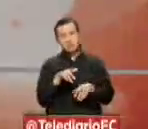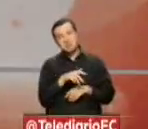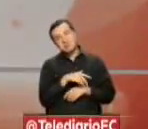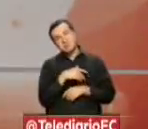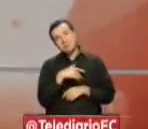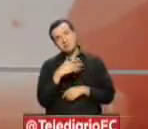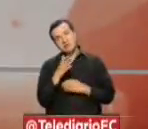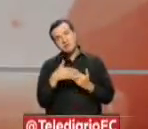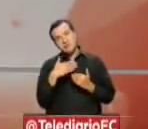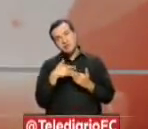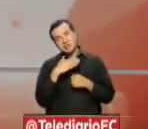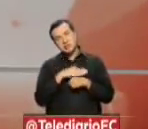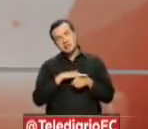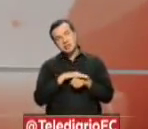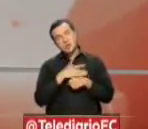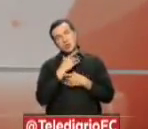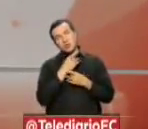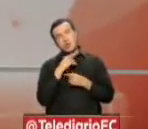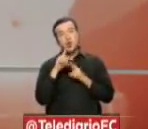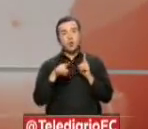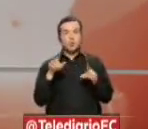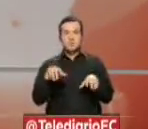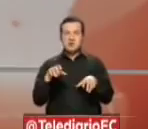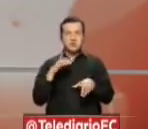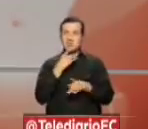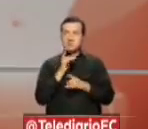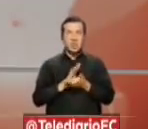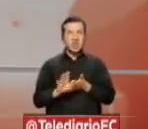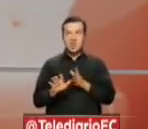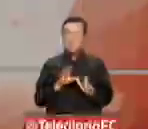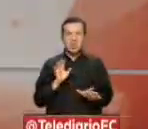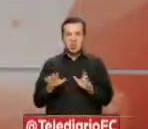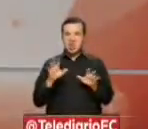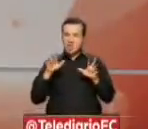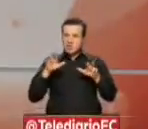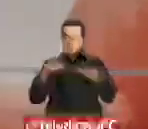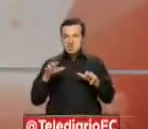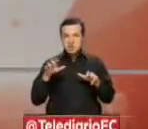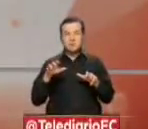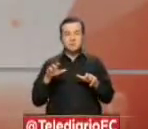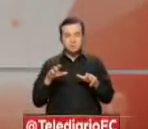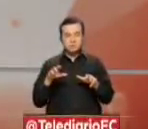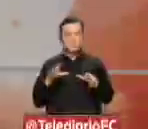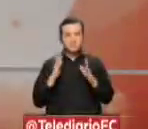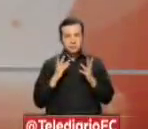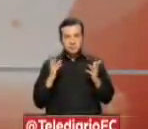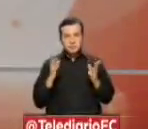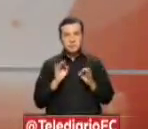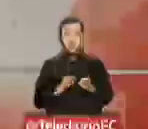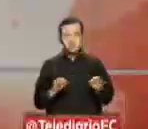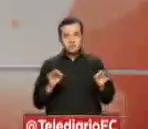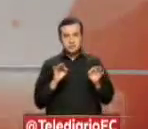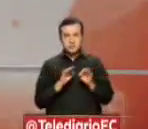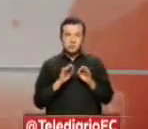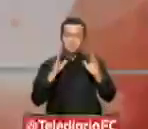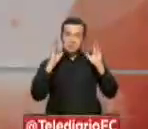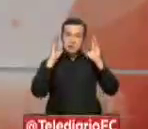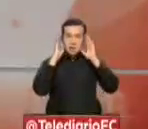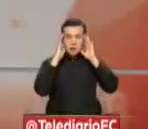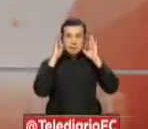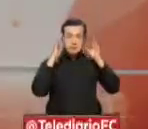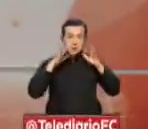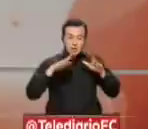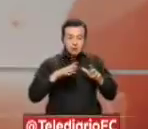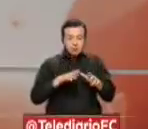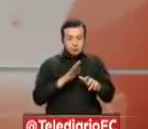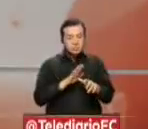regazo y lo disfruten, pero hay otros perritos que van a tener un poquito más de, se van a molestar. Entonces, lo que tienes que hacer es sostenerles la cabeza